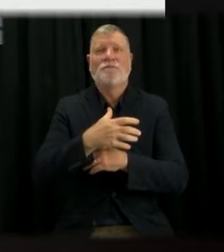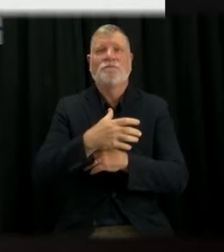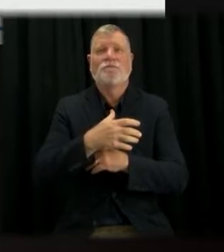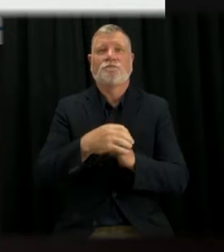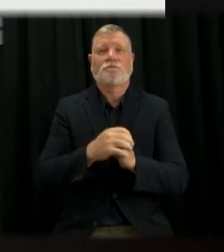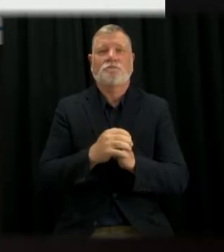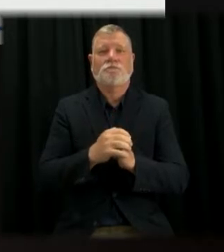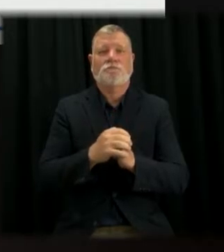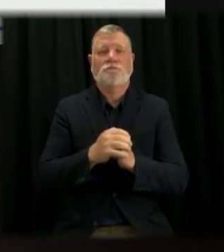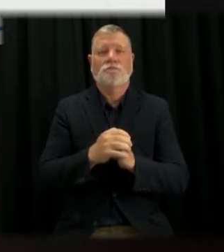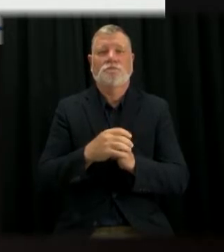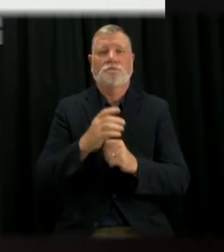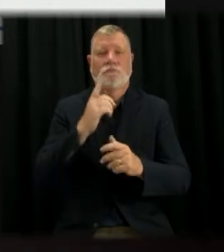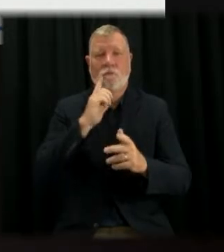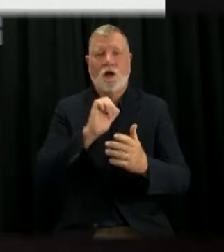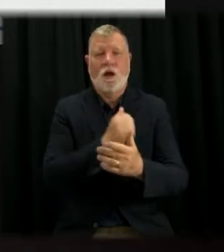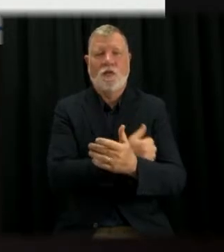desarrollo económico y comercio.